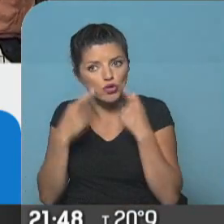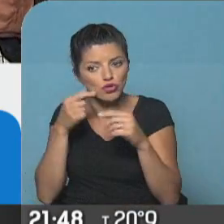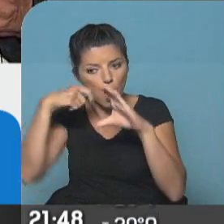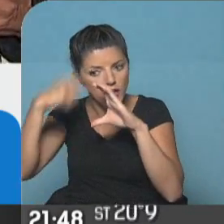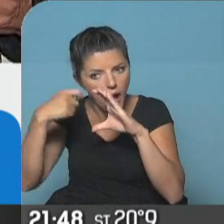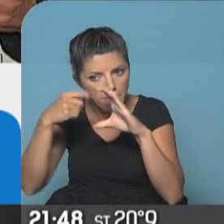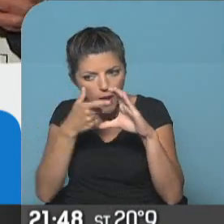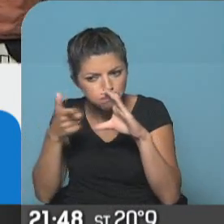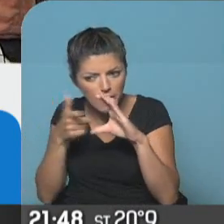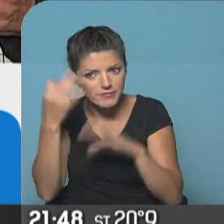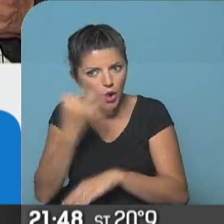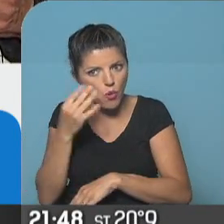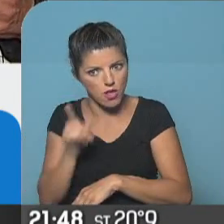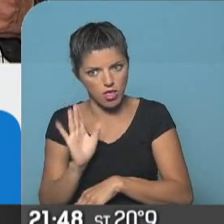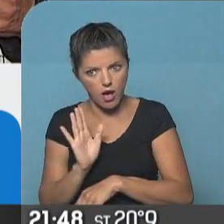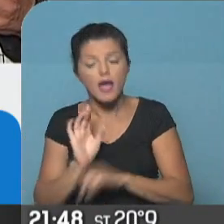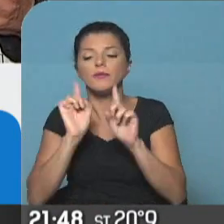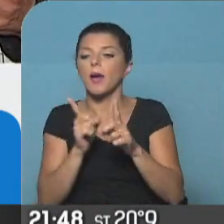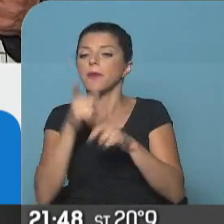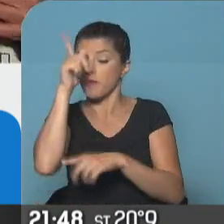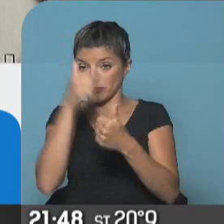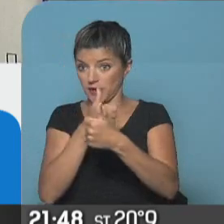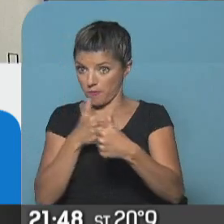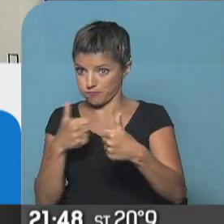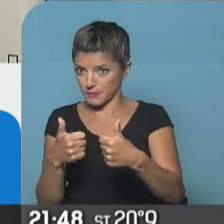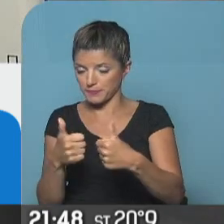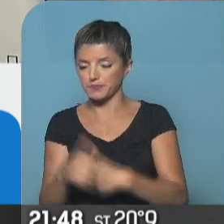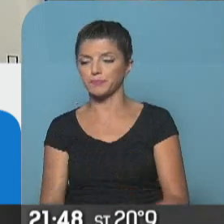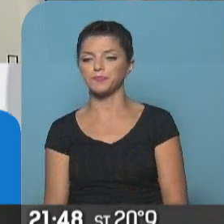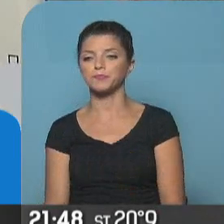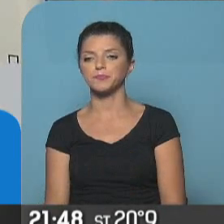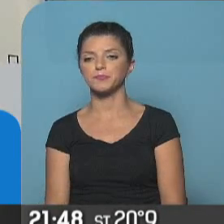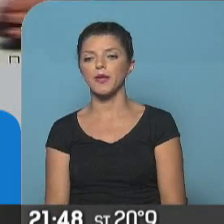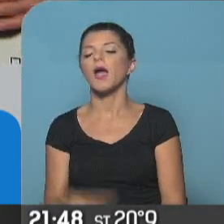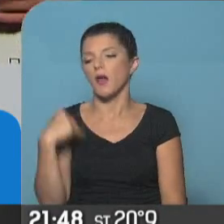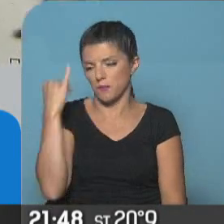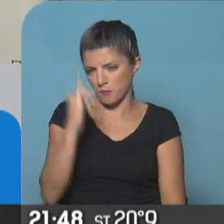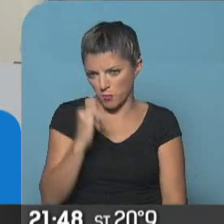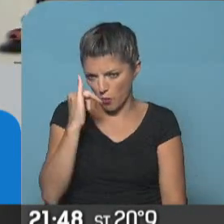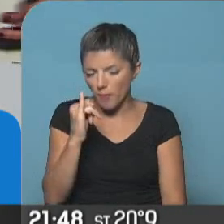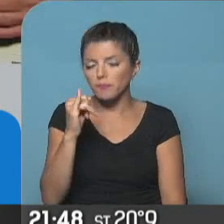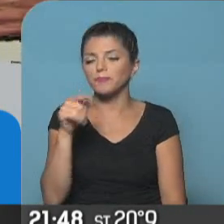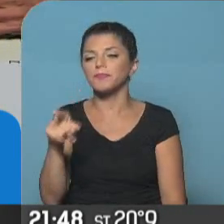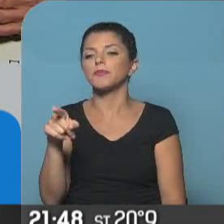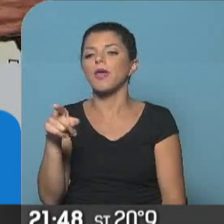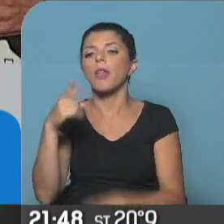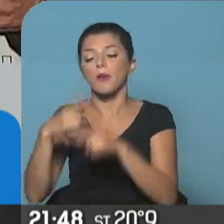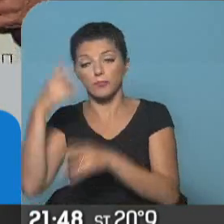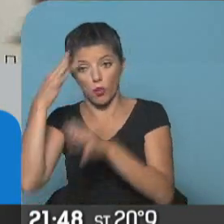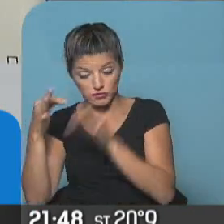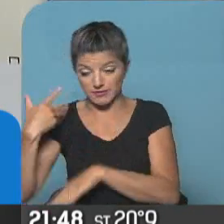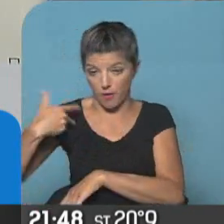movimientos, así como custodiado por varios efectivos. Pero les cuento que el traslado fue muy riguroso, con un